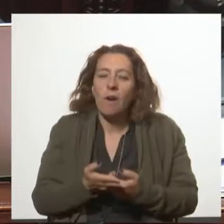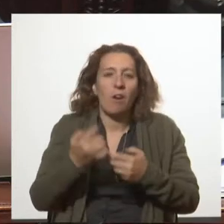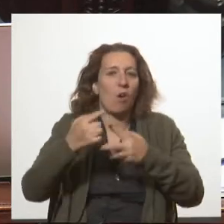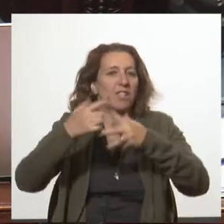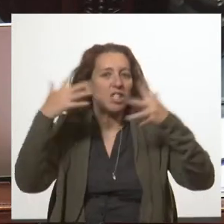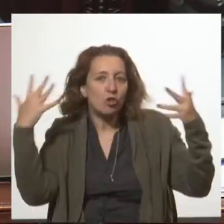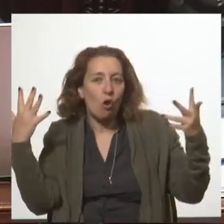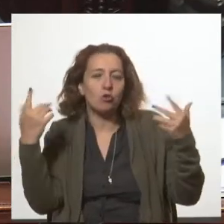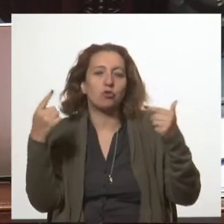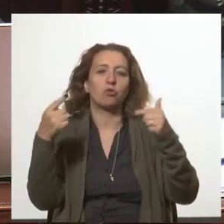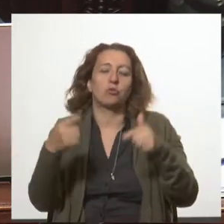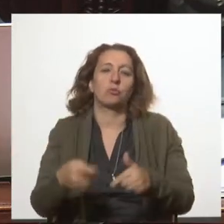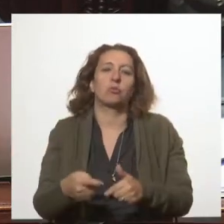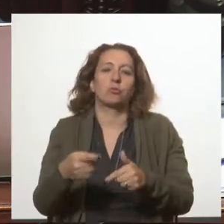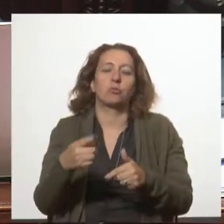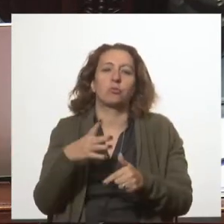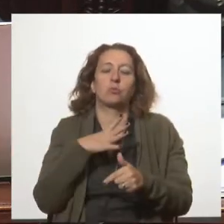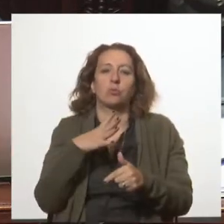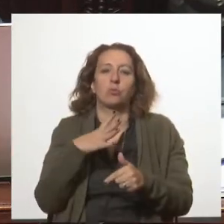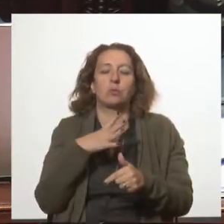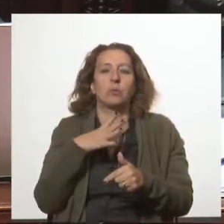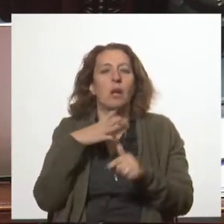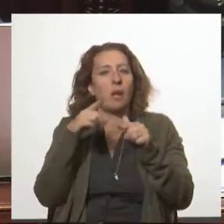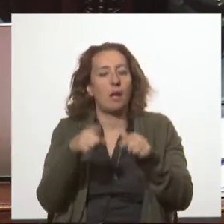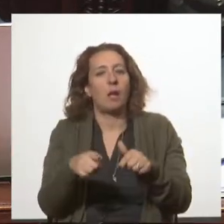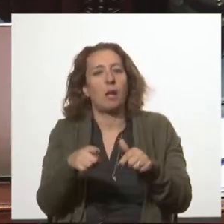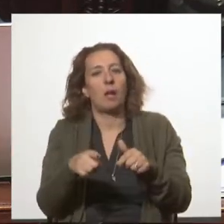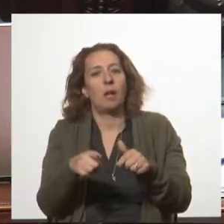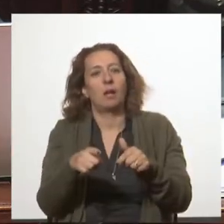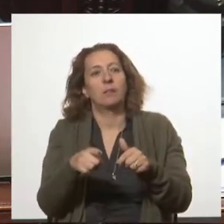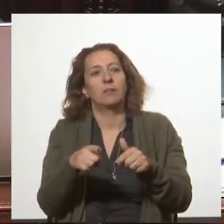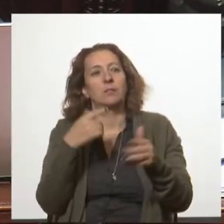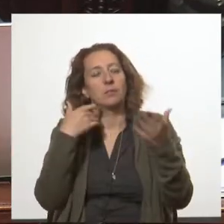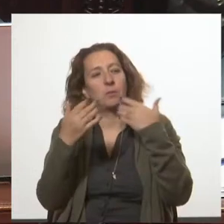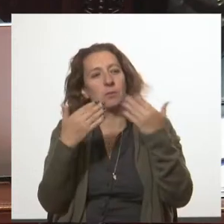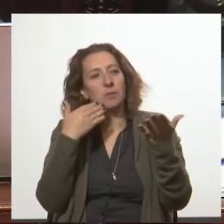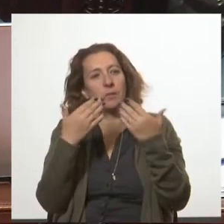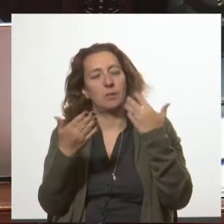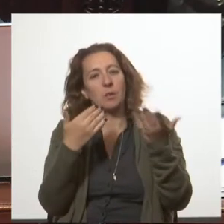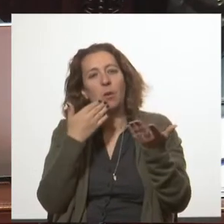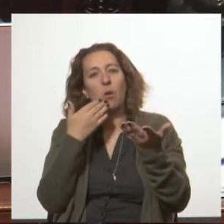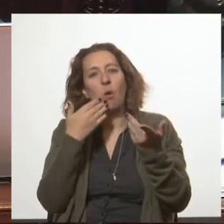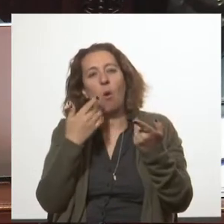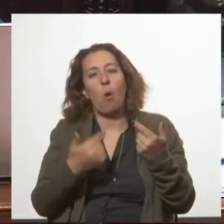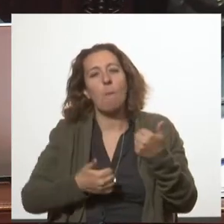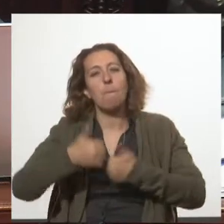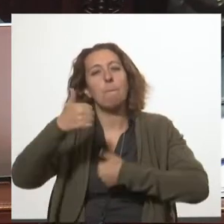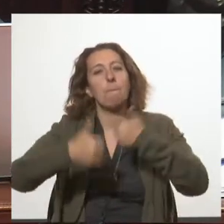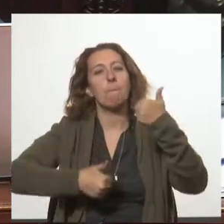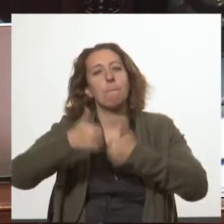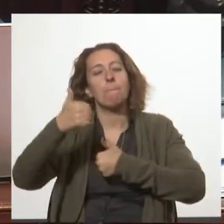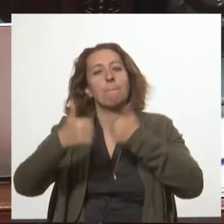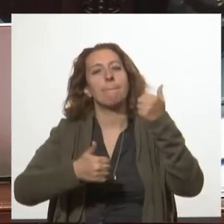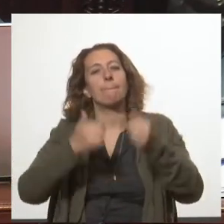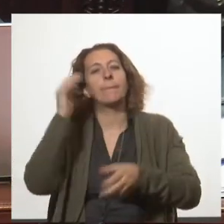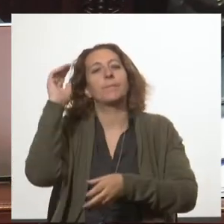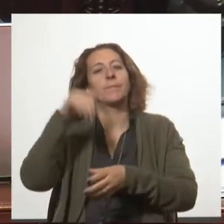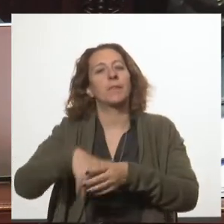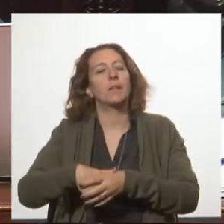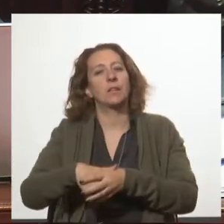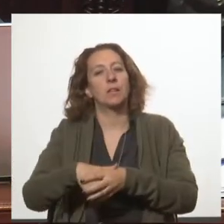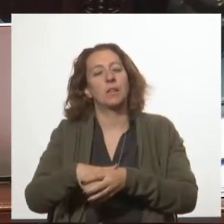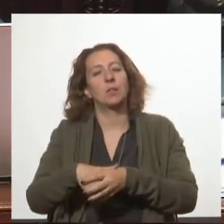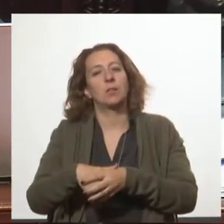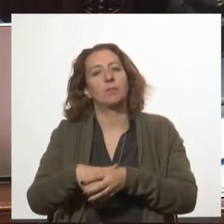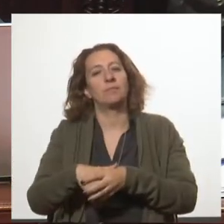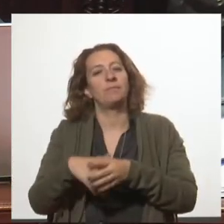produzca de espectáculo allí estamos hablando de competir con los contenidos de las grandes